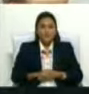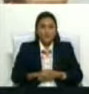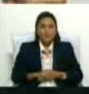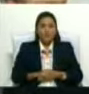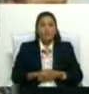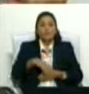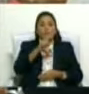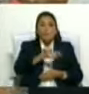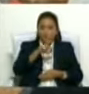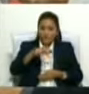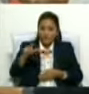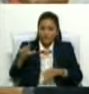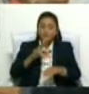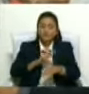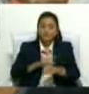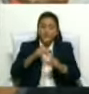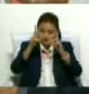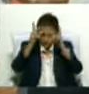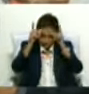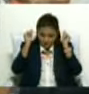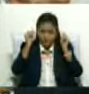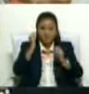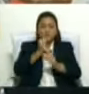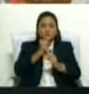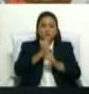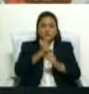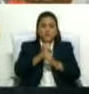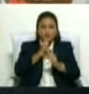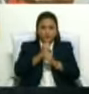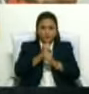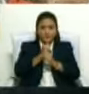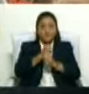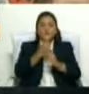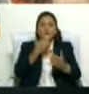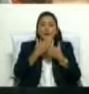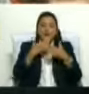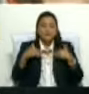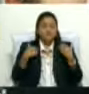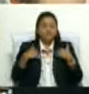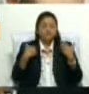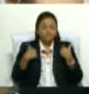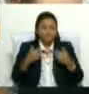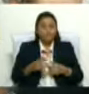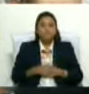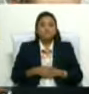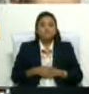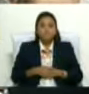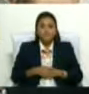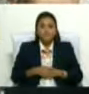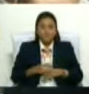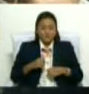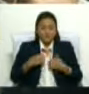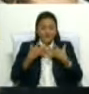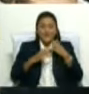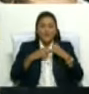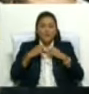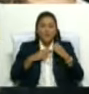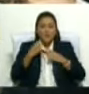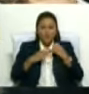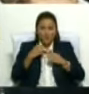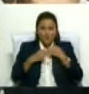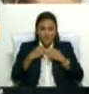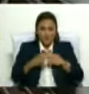y todo el personal que hace vida en nuestro centro. Por supuesto, agradecidos, felices, contentos. No tenemos palabras para expresar lo que esto